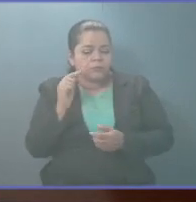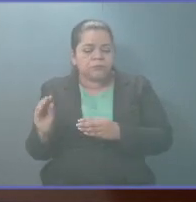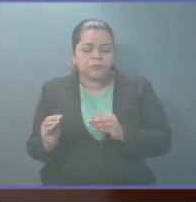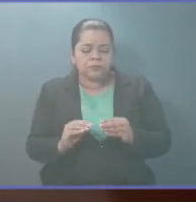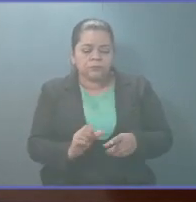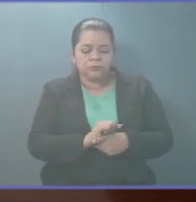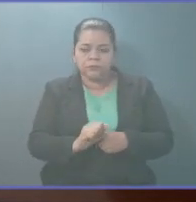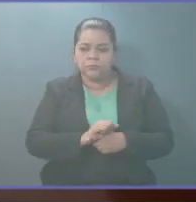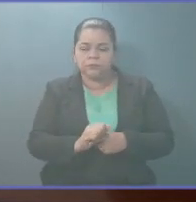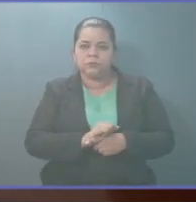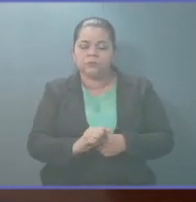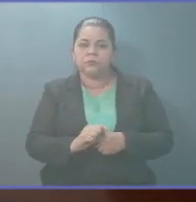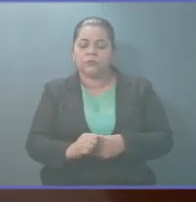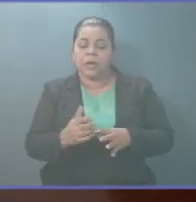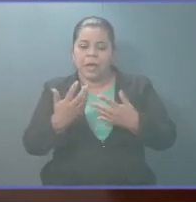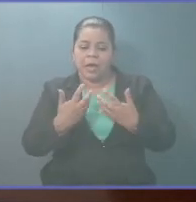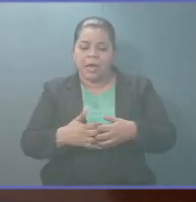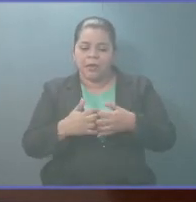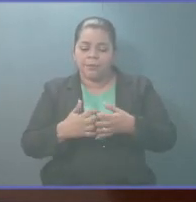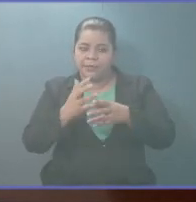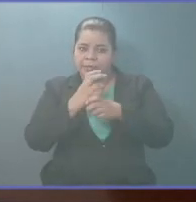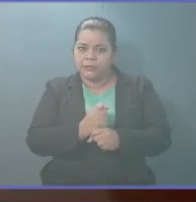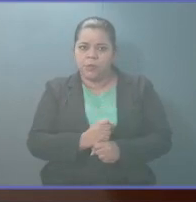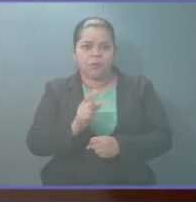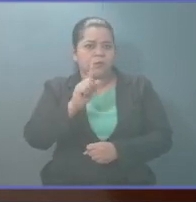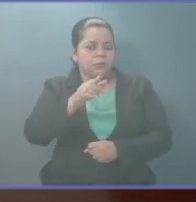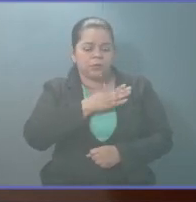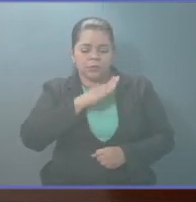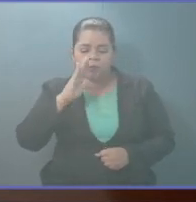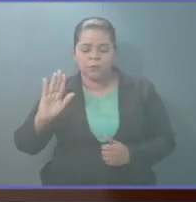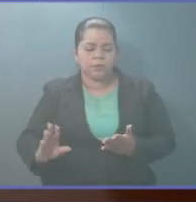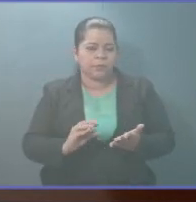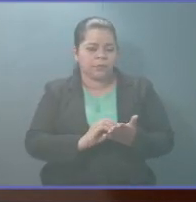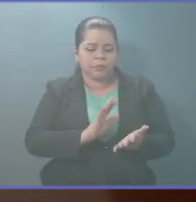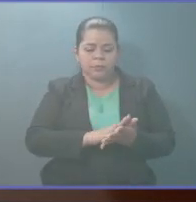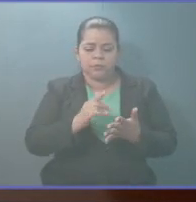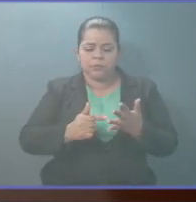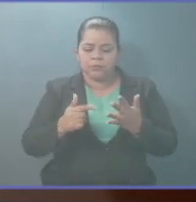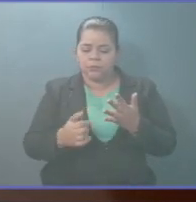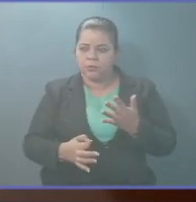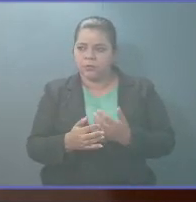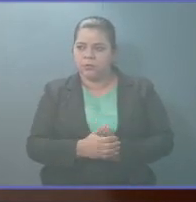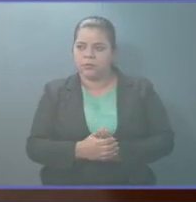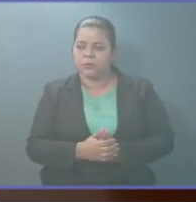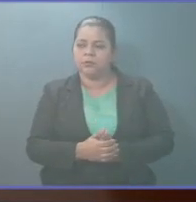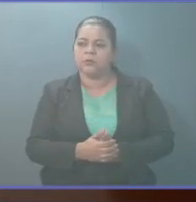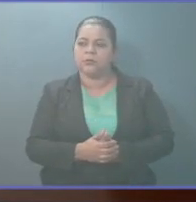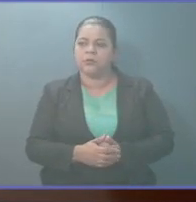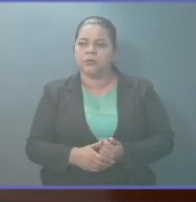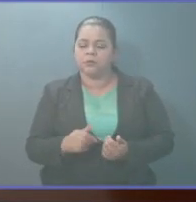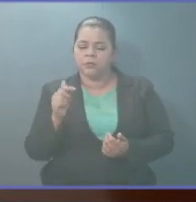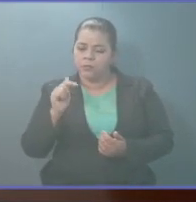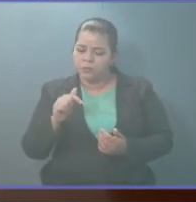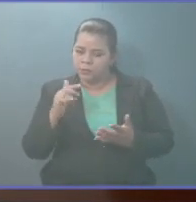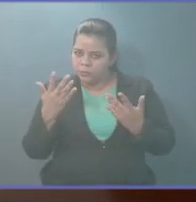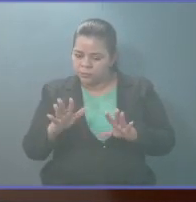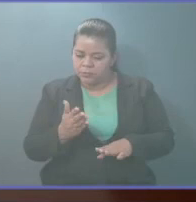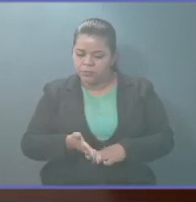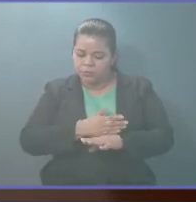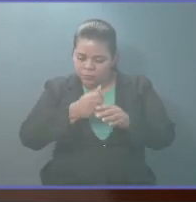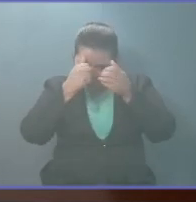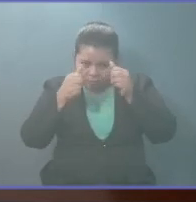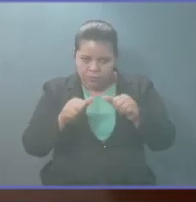O sea, no dormiría yo bien haciendo algo que no debo. Gracias. Por lo